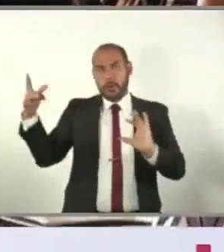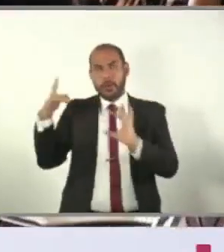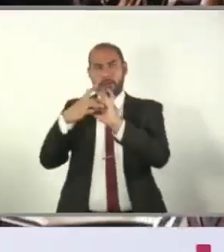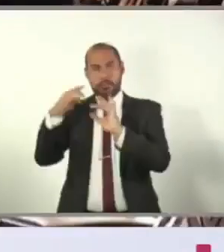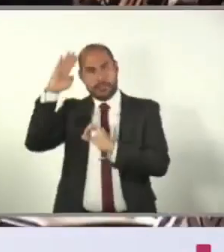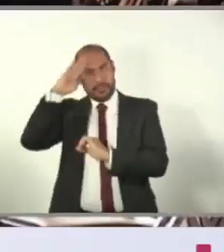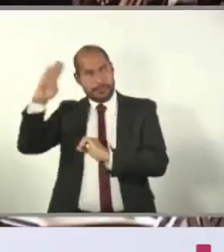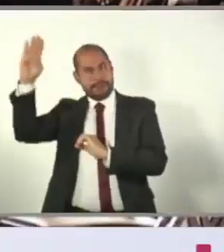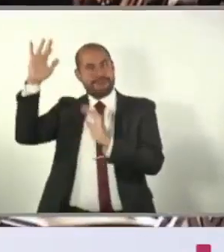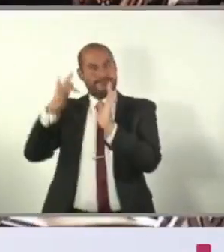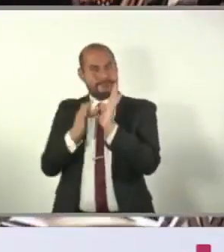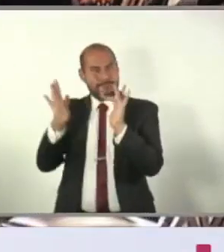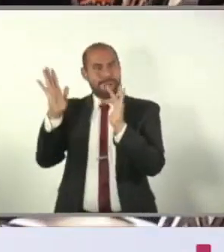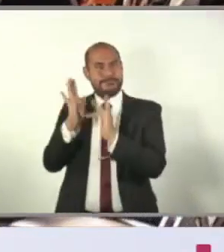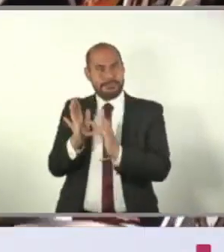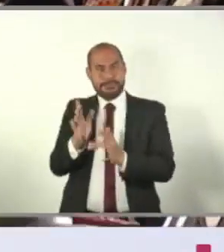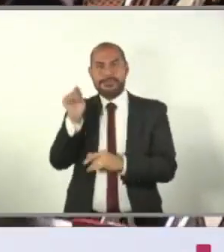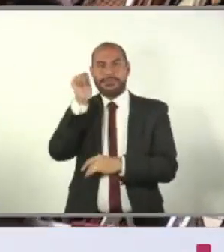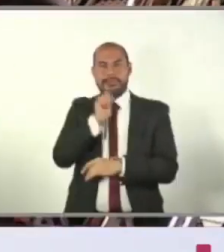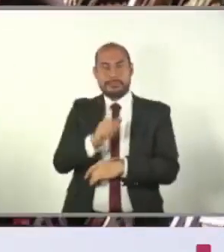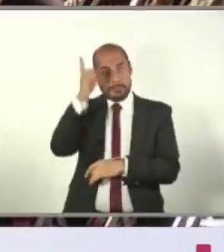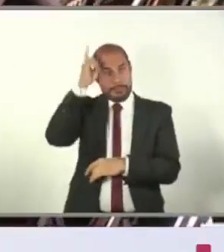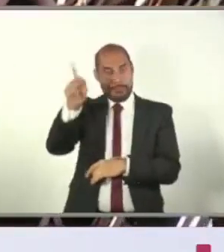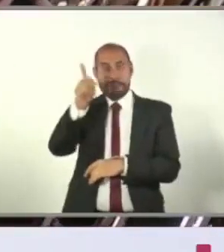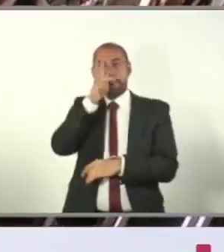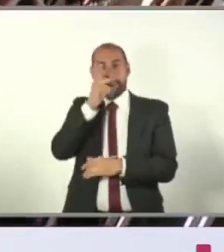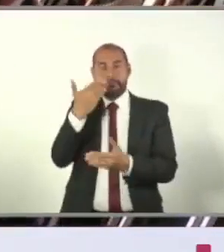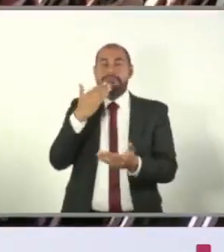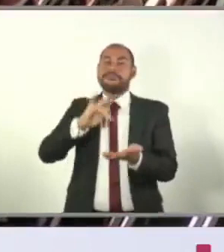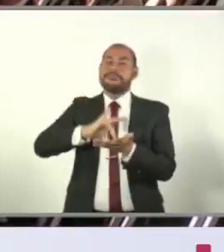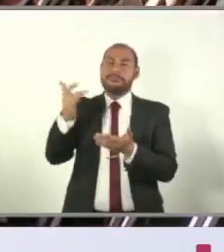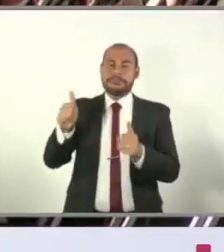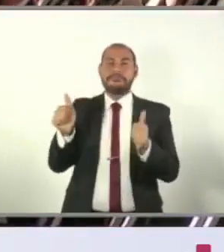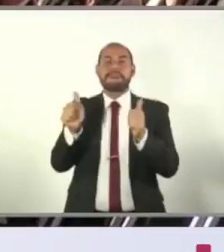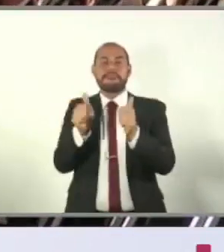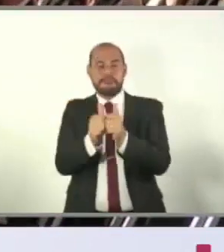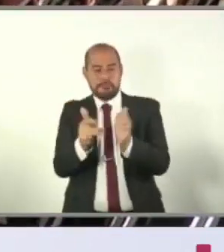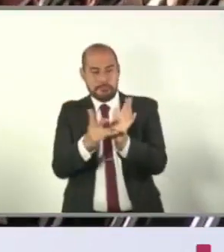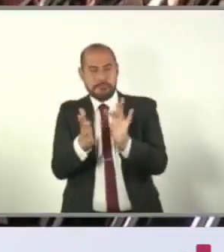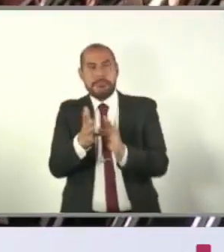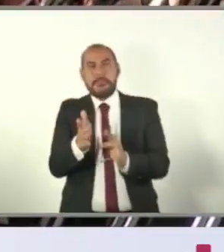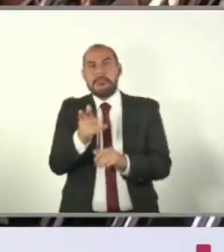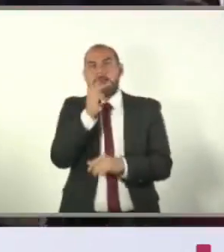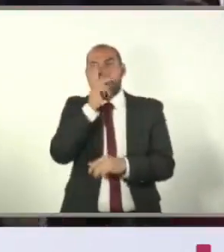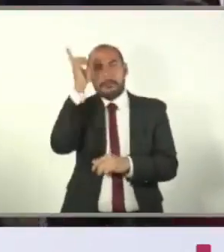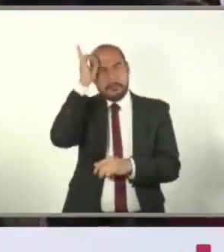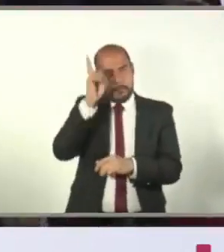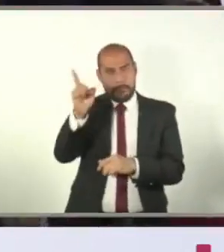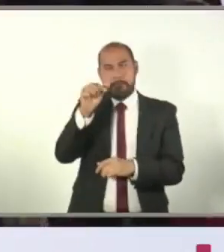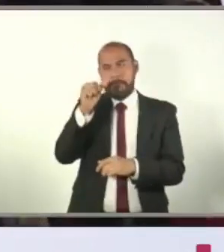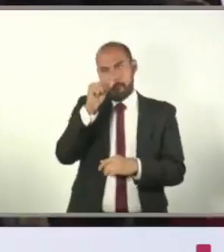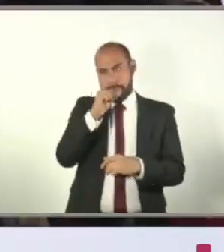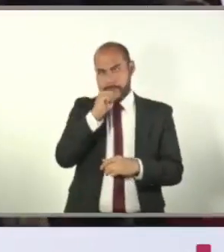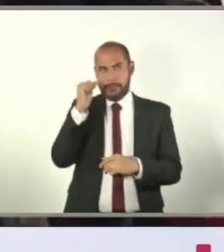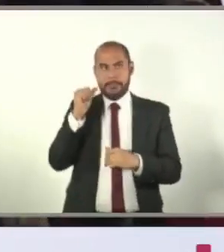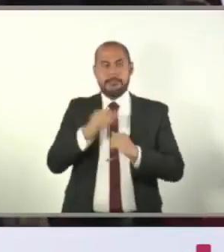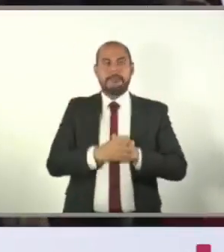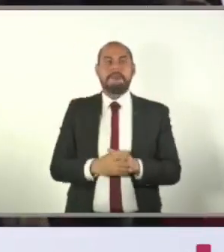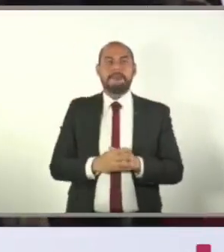Señor Jesús, dándole gracias a Dios Padre por medio de Cristo. Palabra de Dios. Te alabamos, Señor.